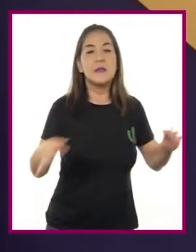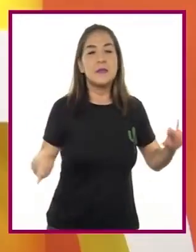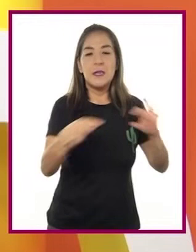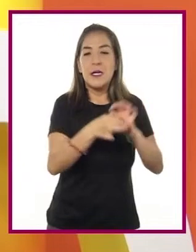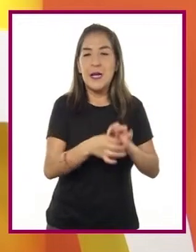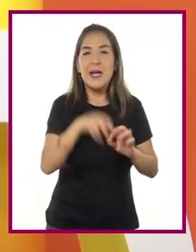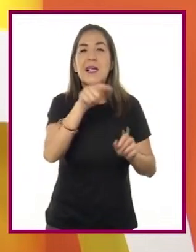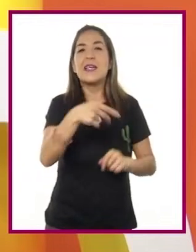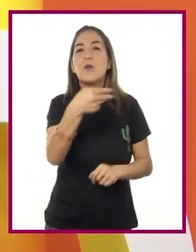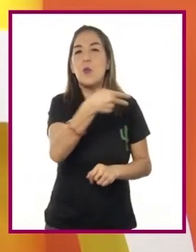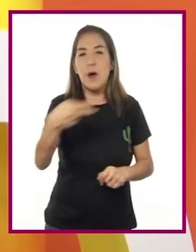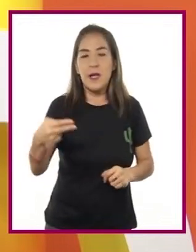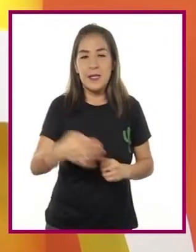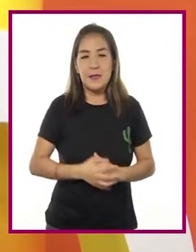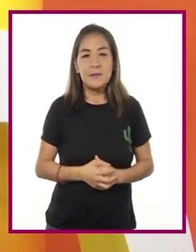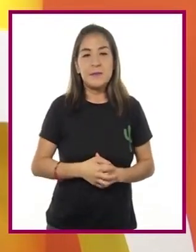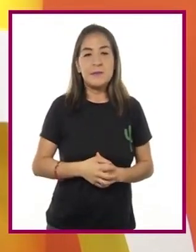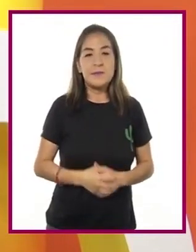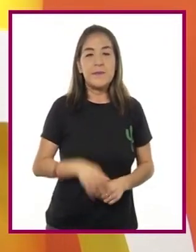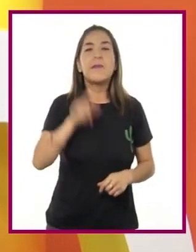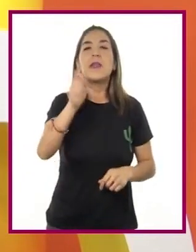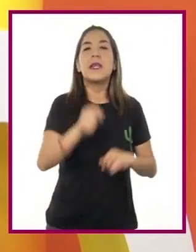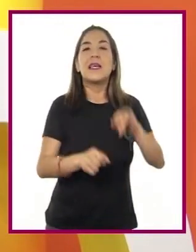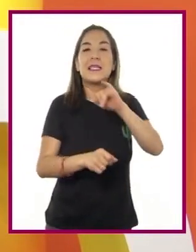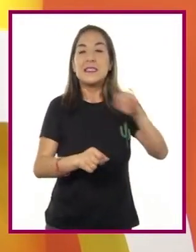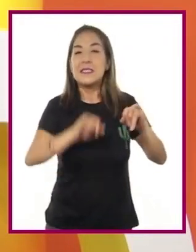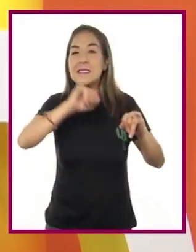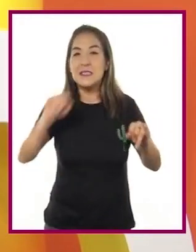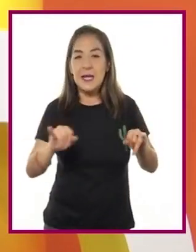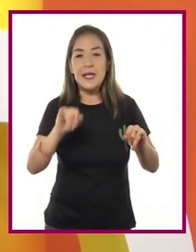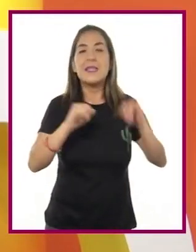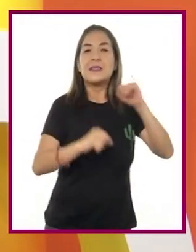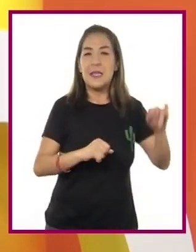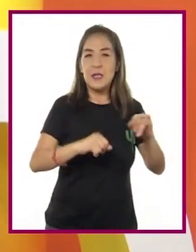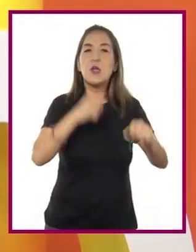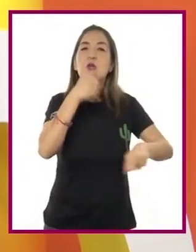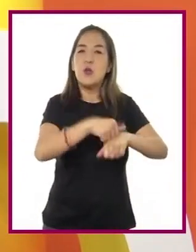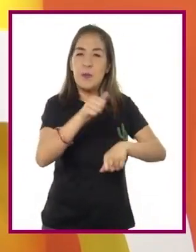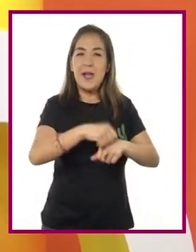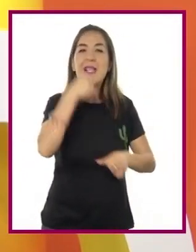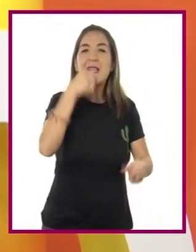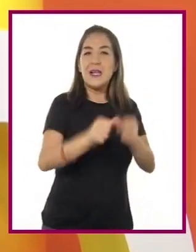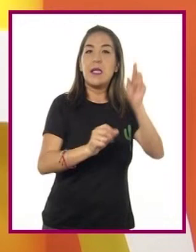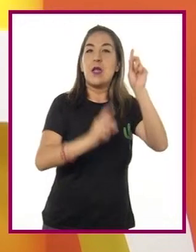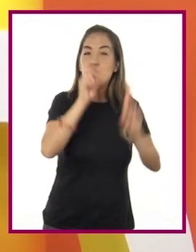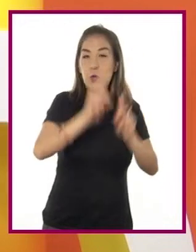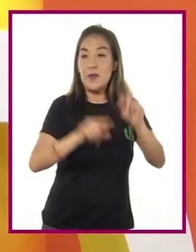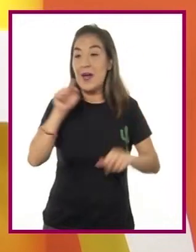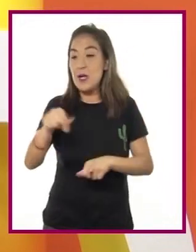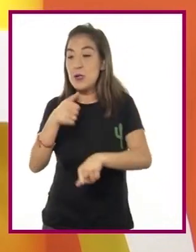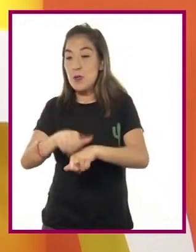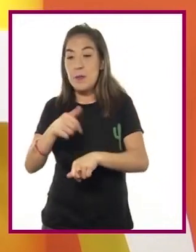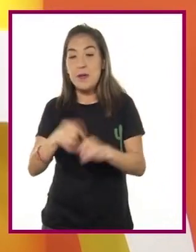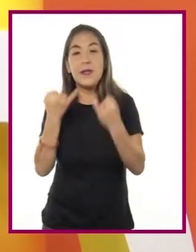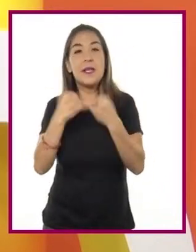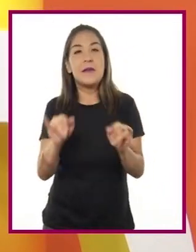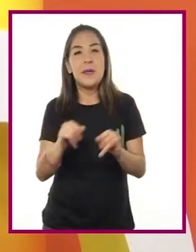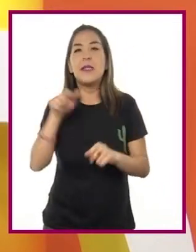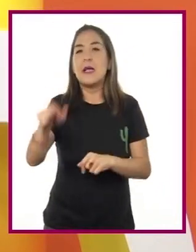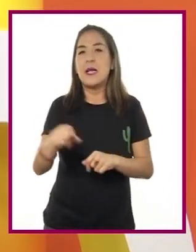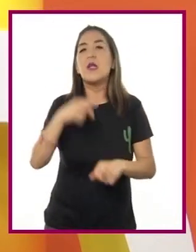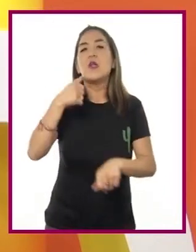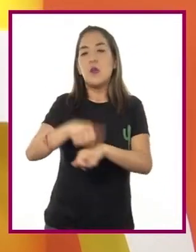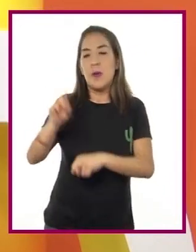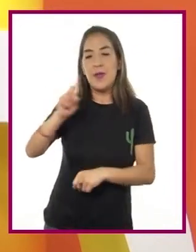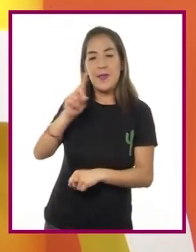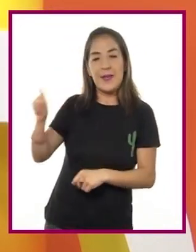igualdad. Dejaremos del lado izquierdo los términos con la incógnita, mientras que los términos independientes los dejaremos del lado